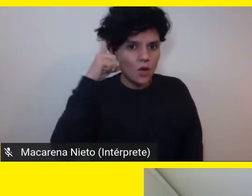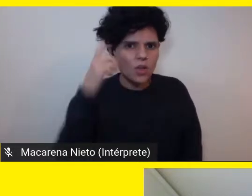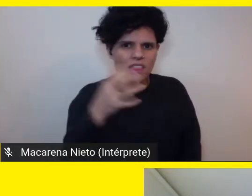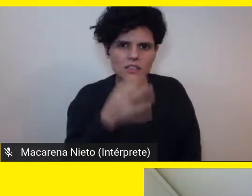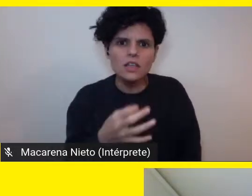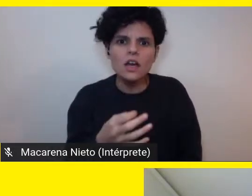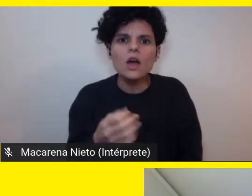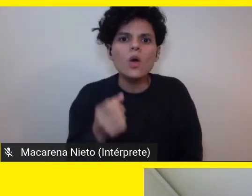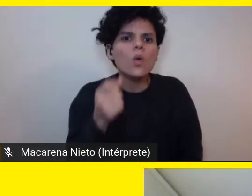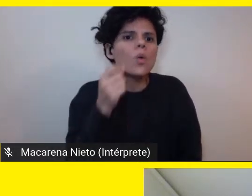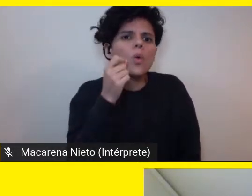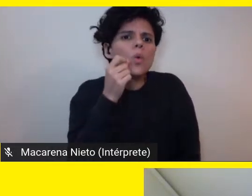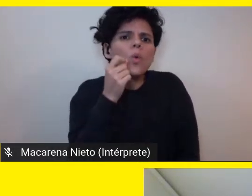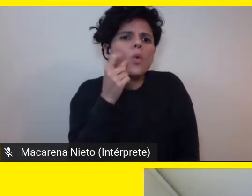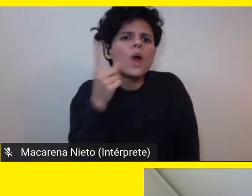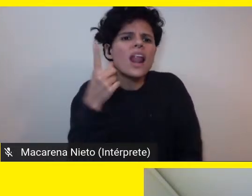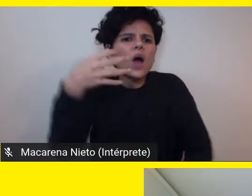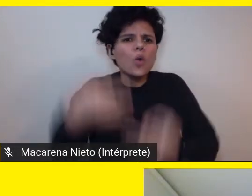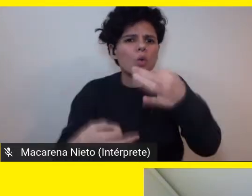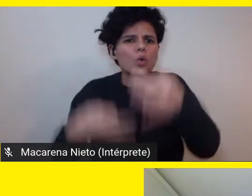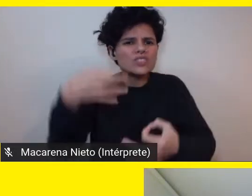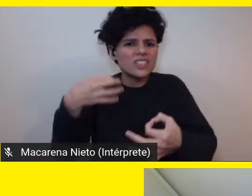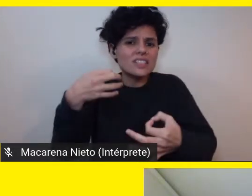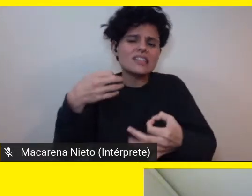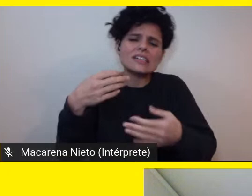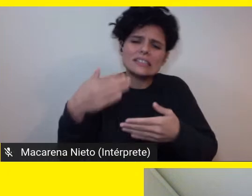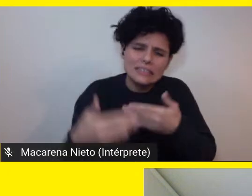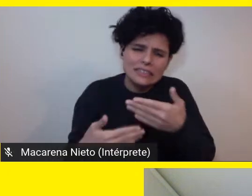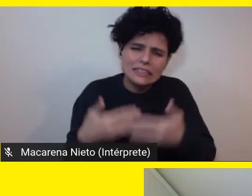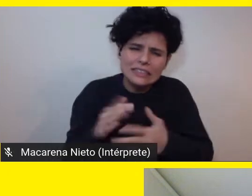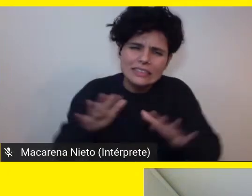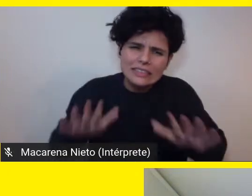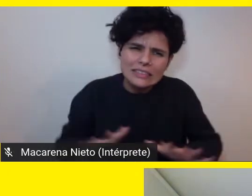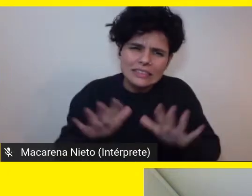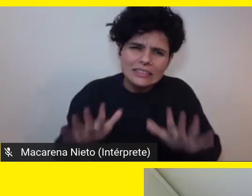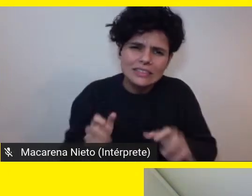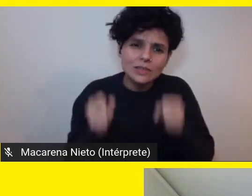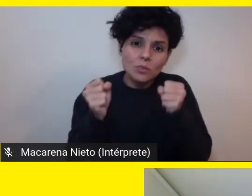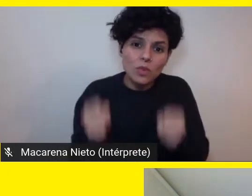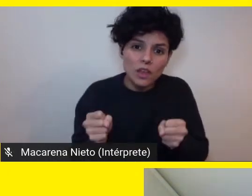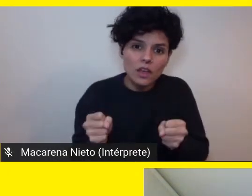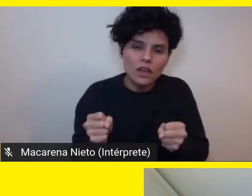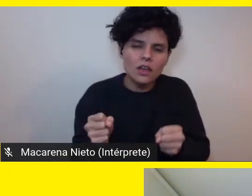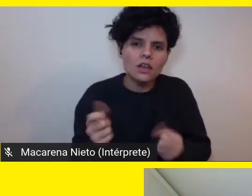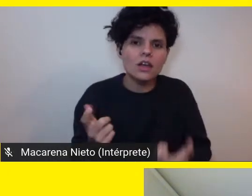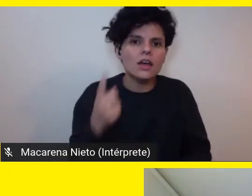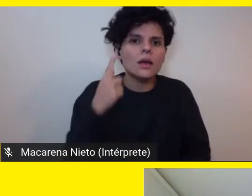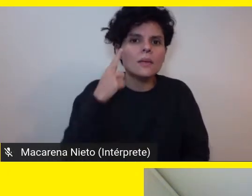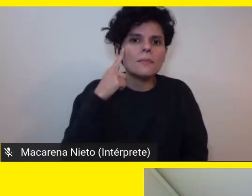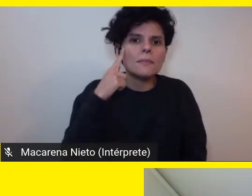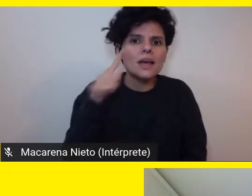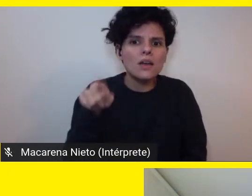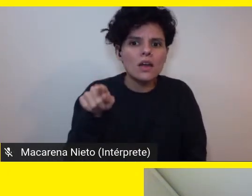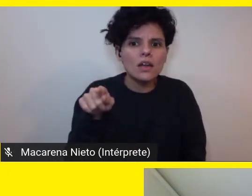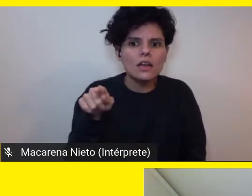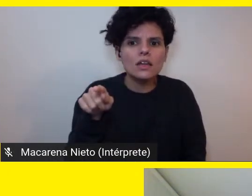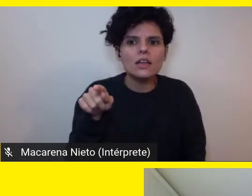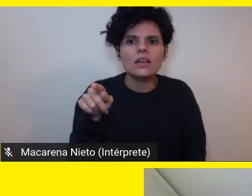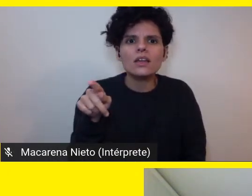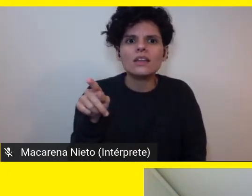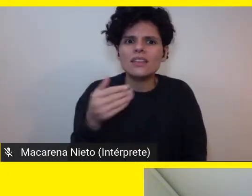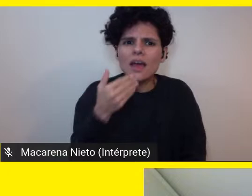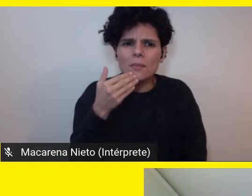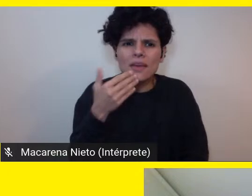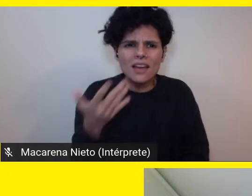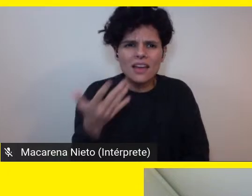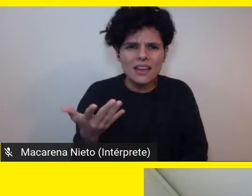tortura. Y aún más quedaba fuera, incluso invisibilizada, la violencia en la